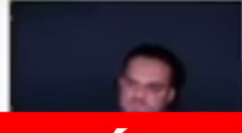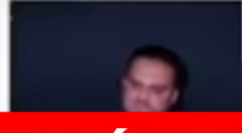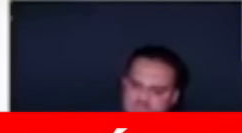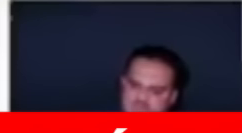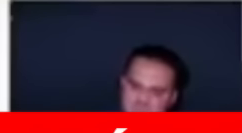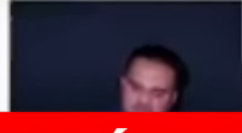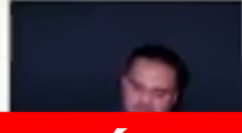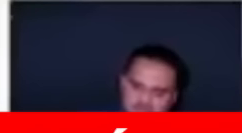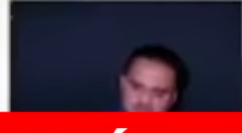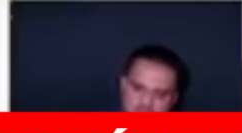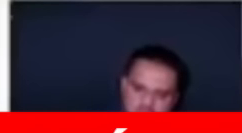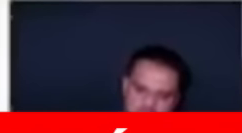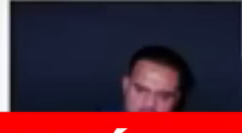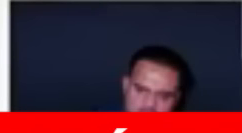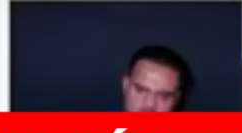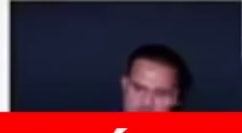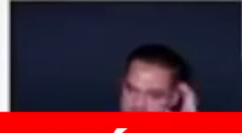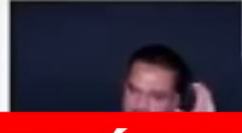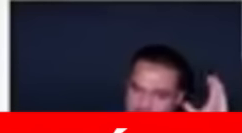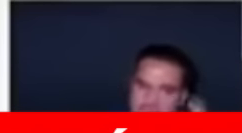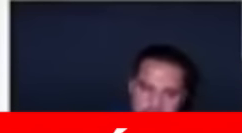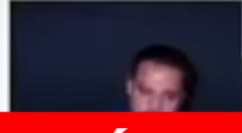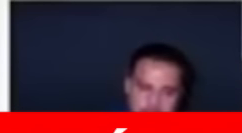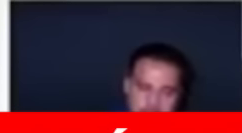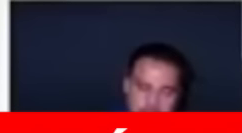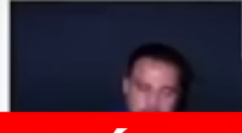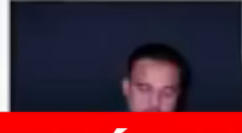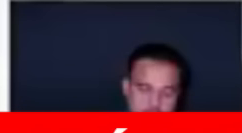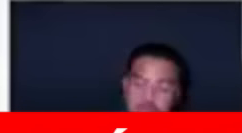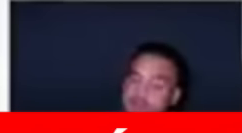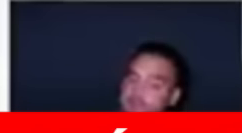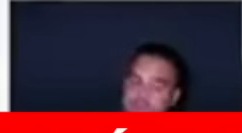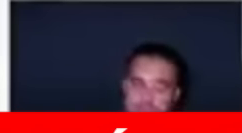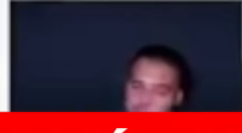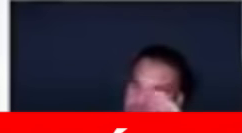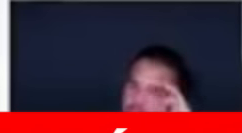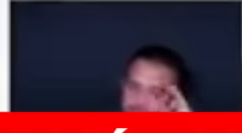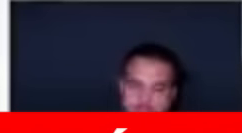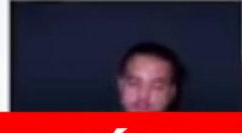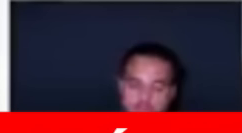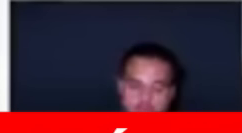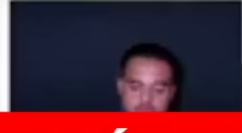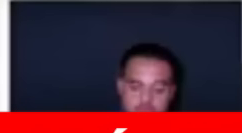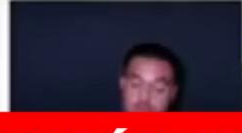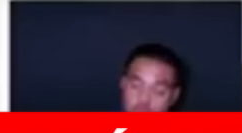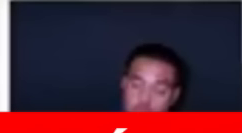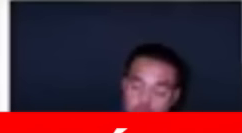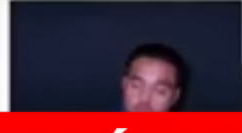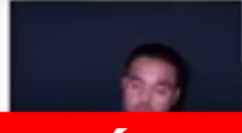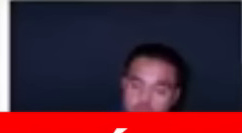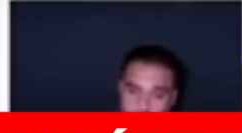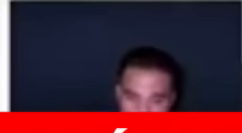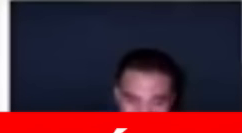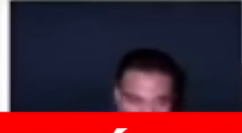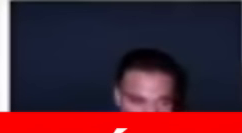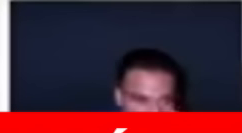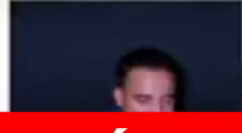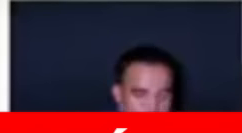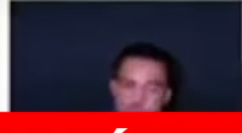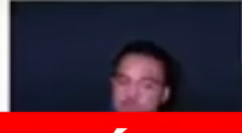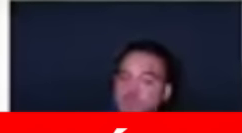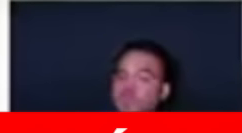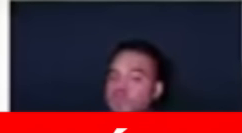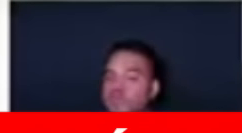común que es la delincuencia. Concluyo. He visto en todos los rincones